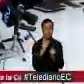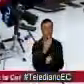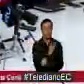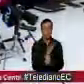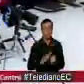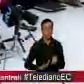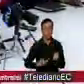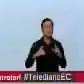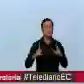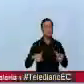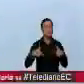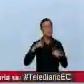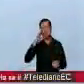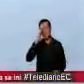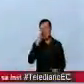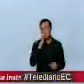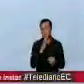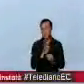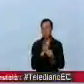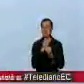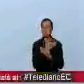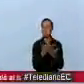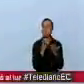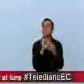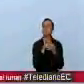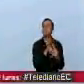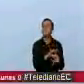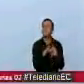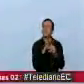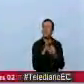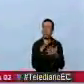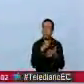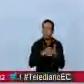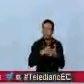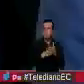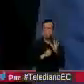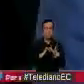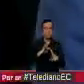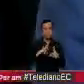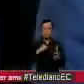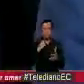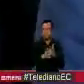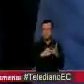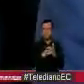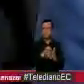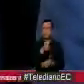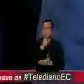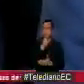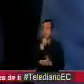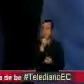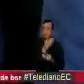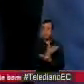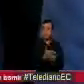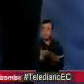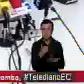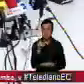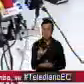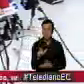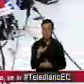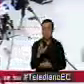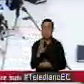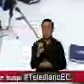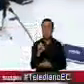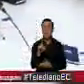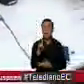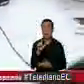Lenín Moreno con el objetivo de ampliar mecanismos de cooperación en la lucha contra la corrupción. En una rueda de prensa junto al activista político